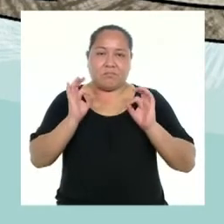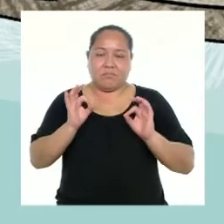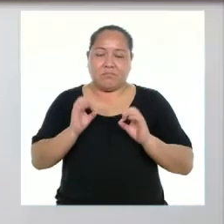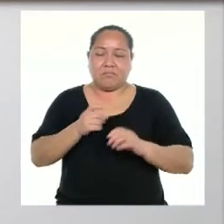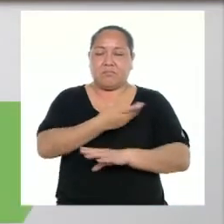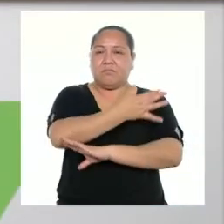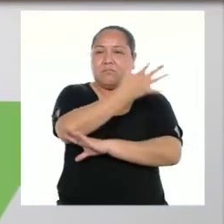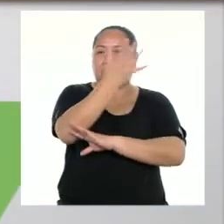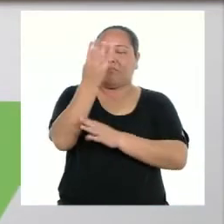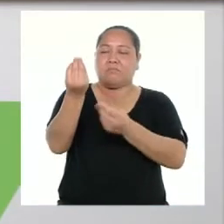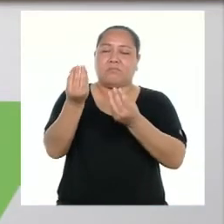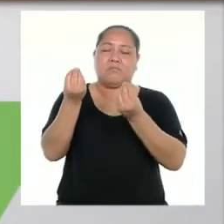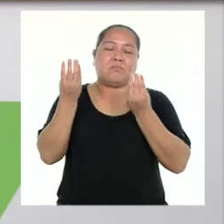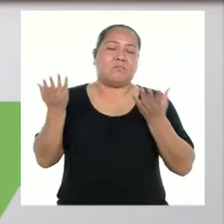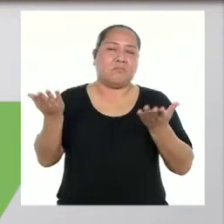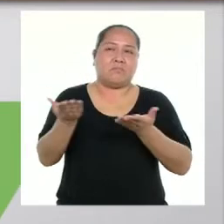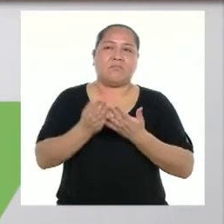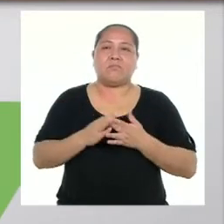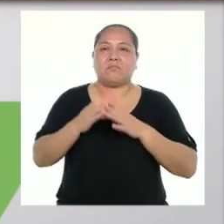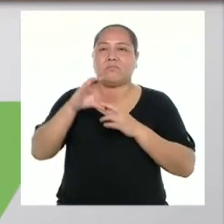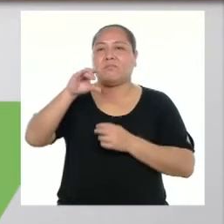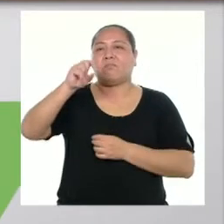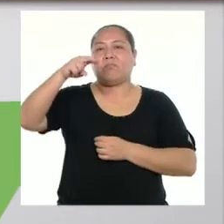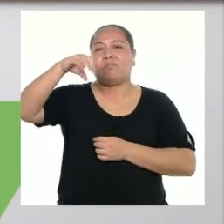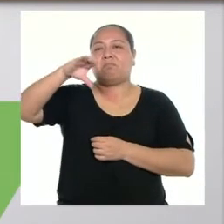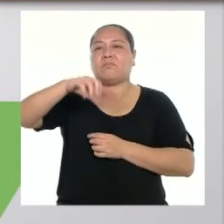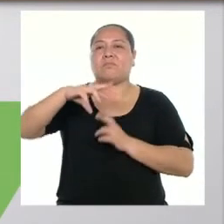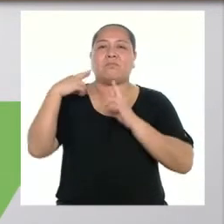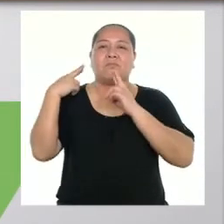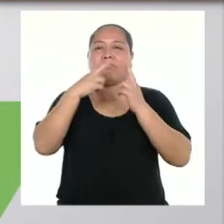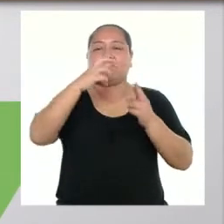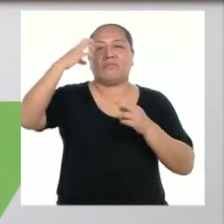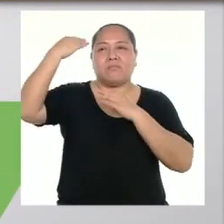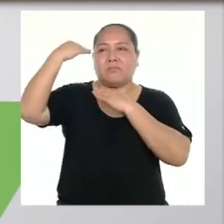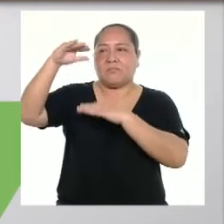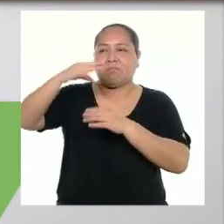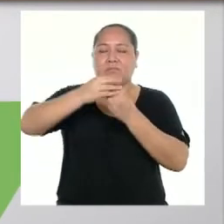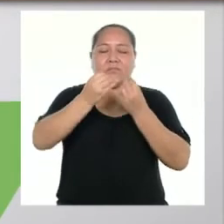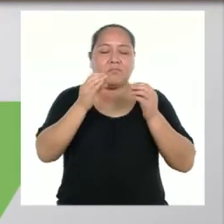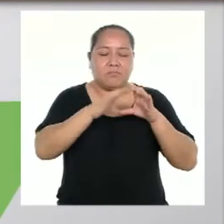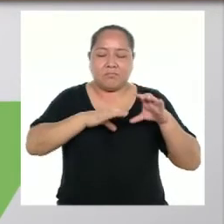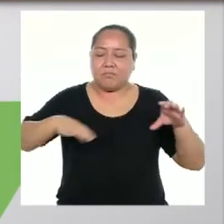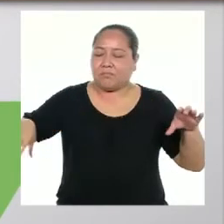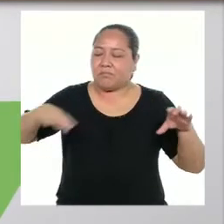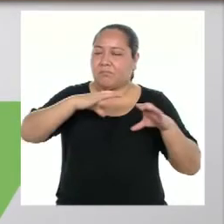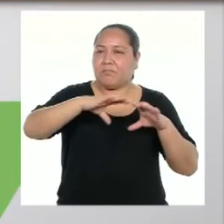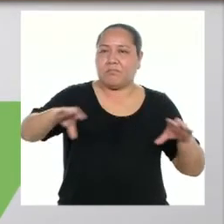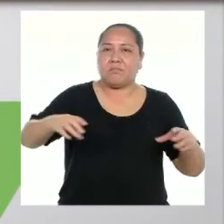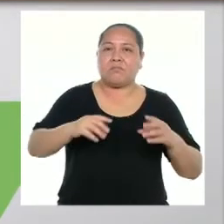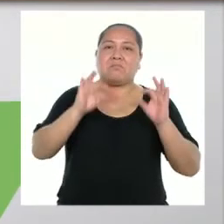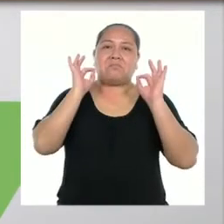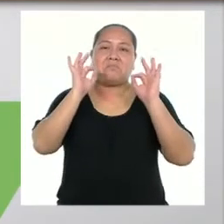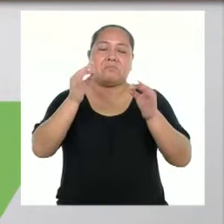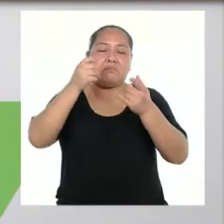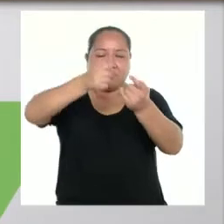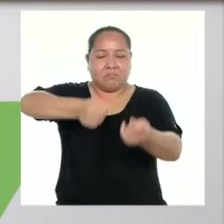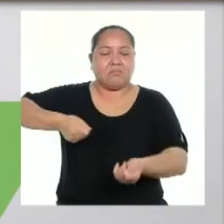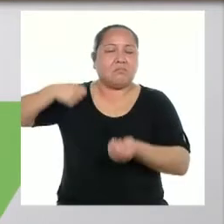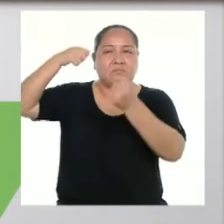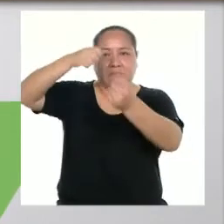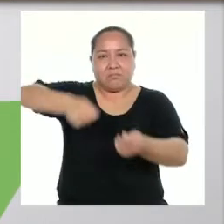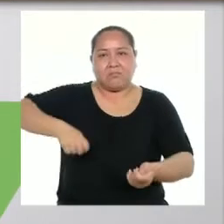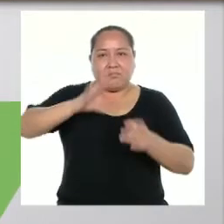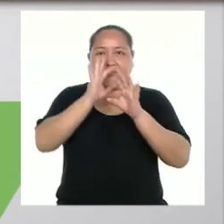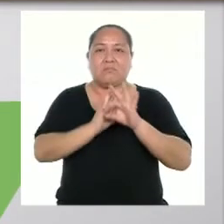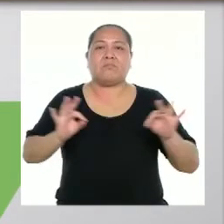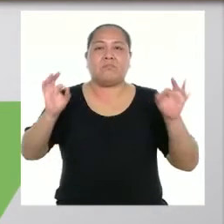vegetación. La cuenca del río Piura concentra un gran potencial de suelos aptos para la agricultura e